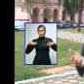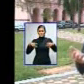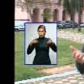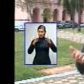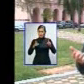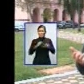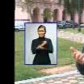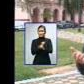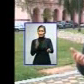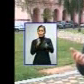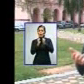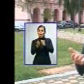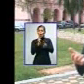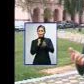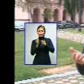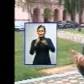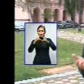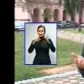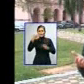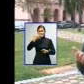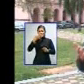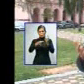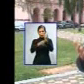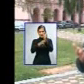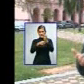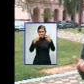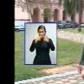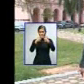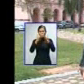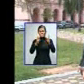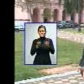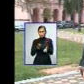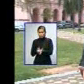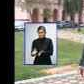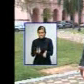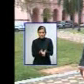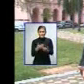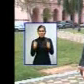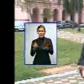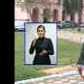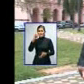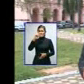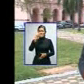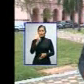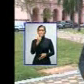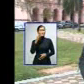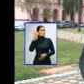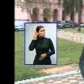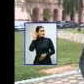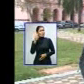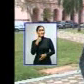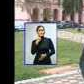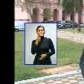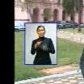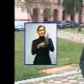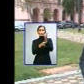también podemos hablar en materia de seguro médico y los servicios de salud que ofrece IPS. Pero escuchemos lo que decía el